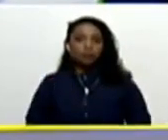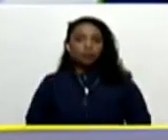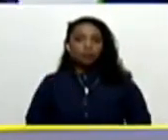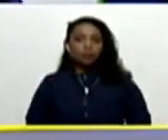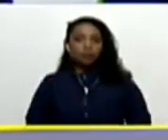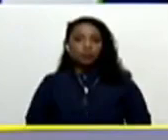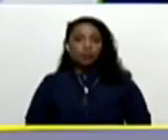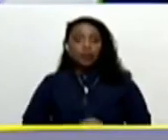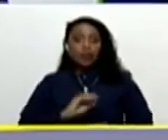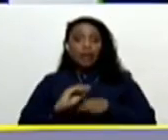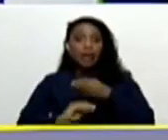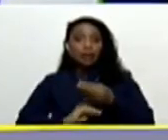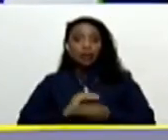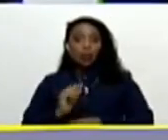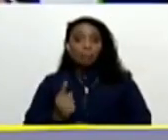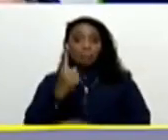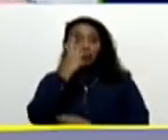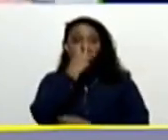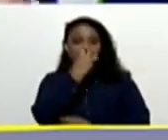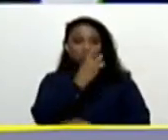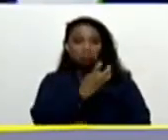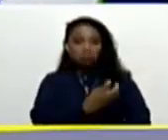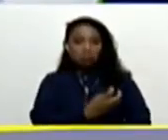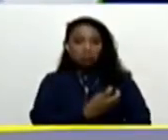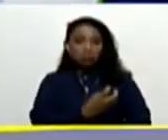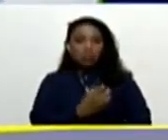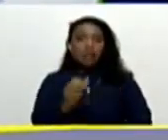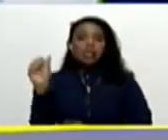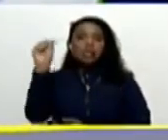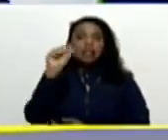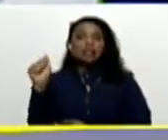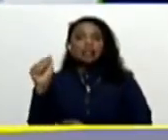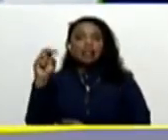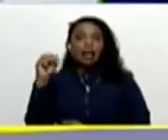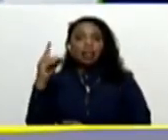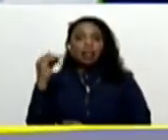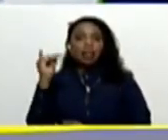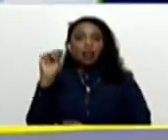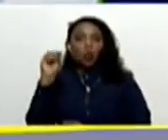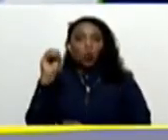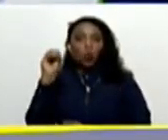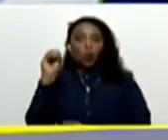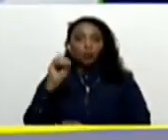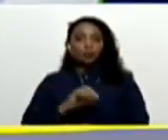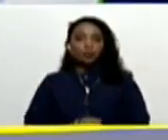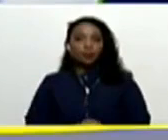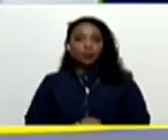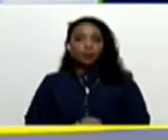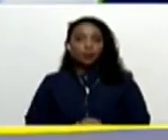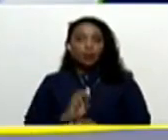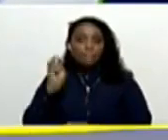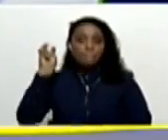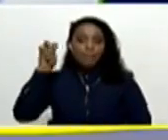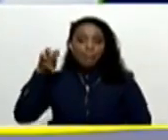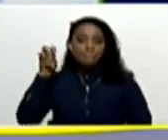Y dándose la primera visita de Sandino a Managua, bajando de la montaña,